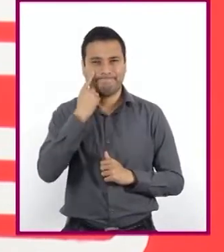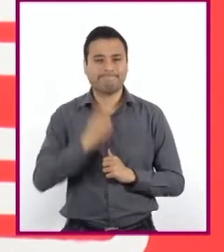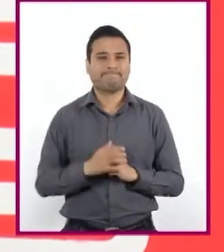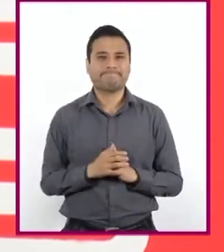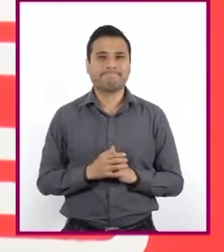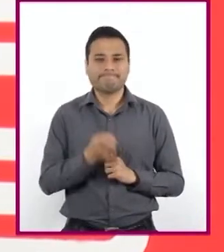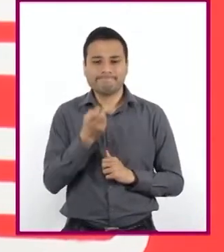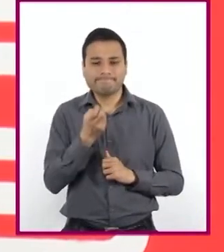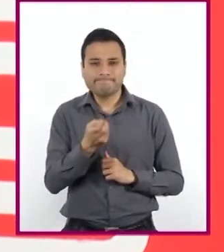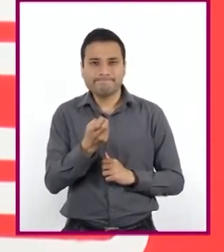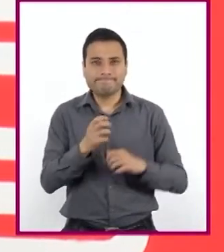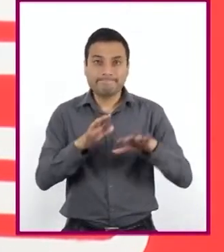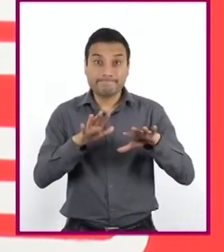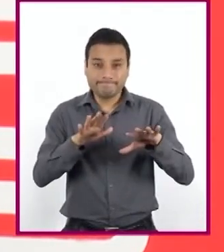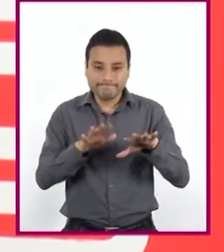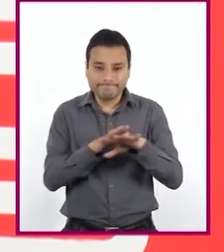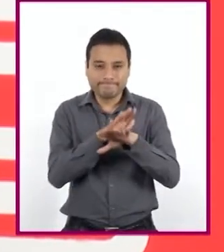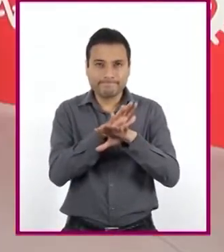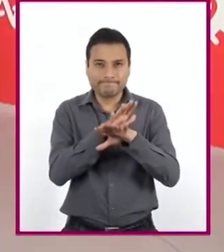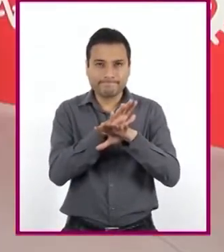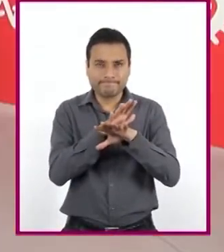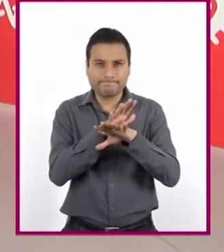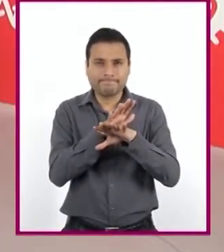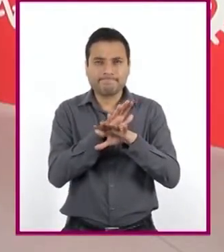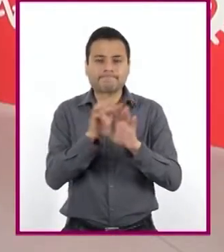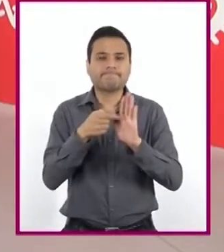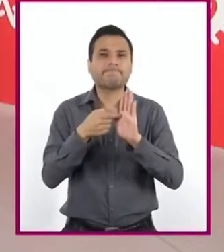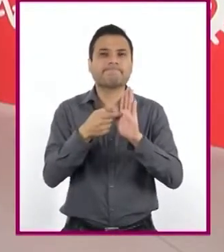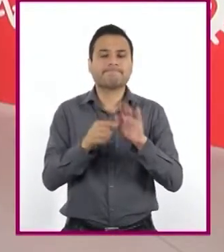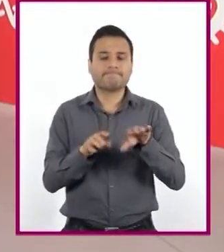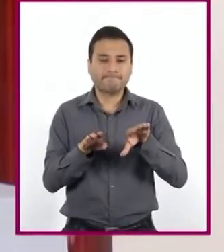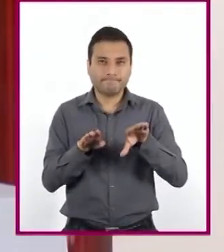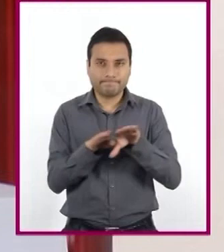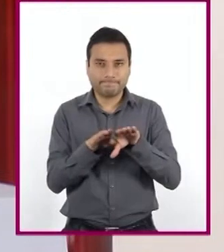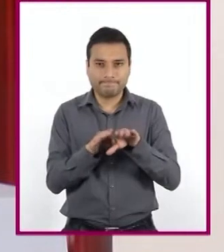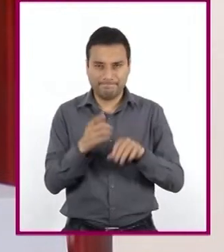este proceso con este material.